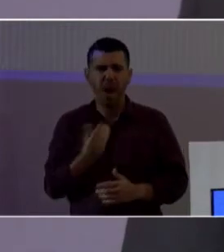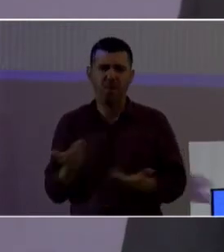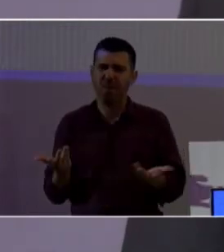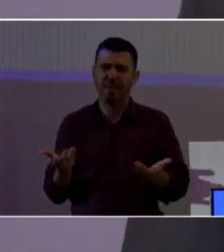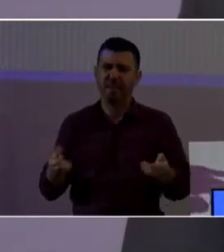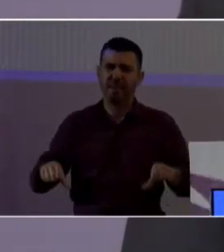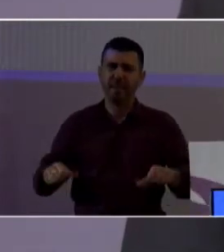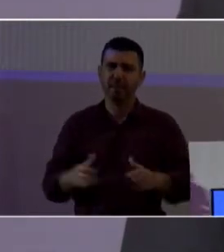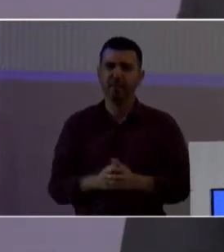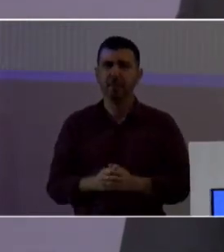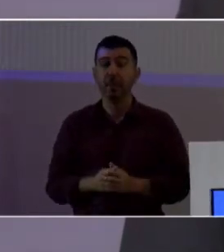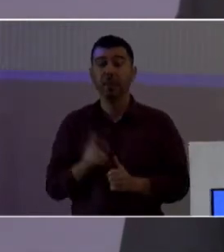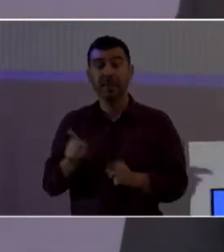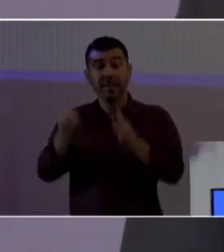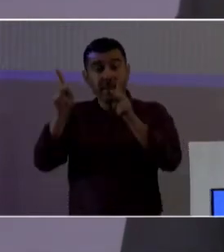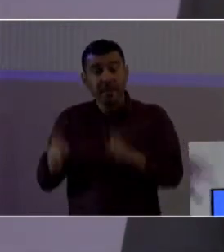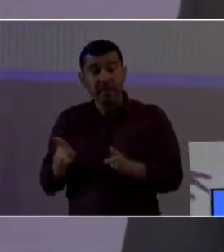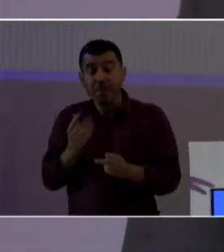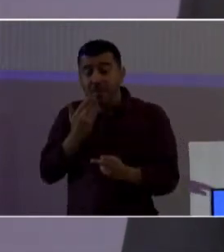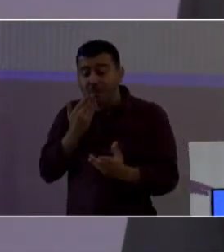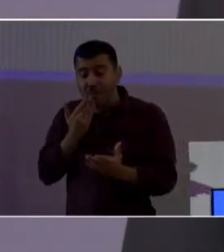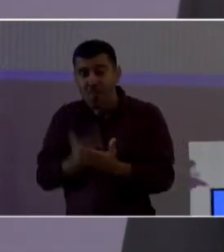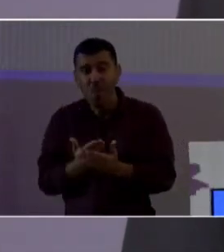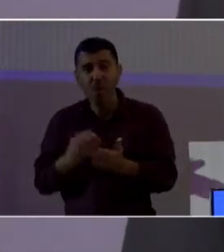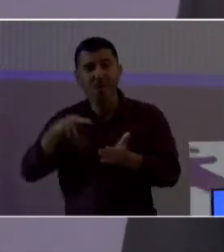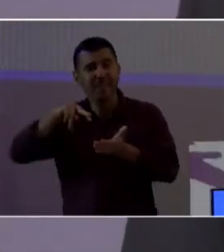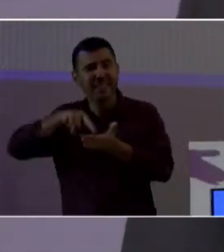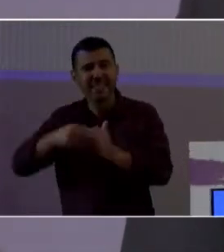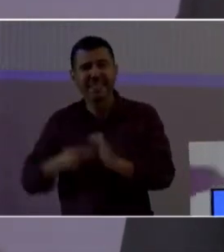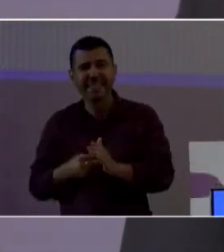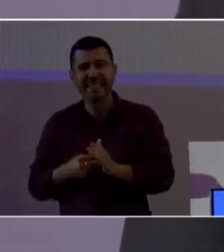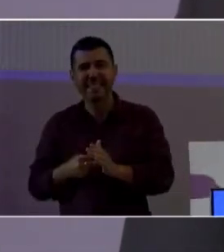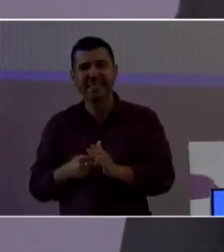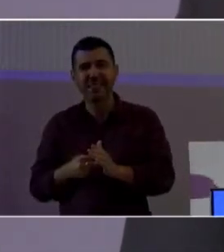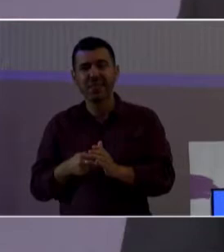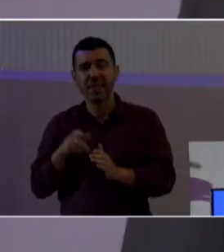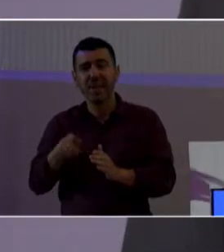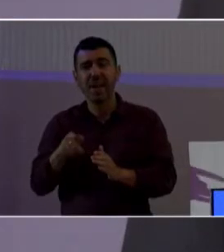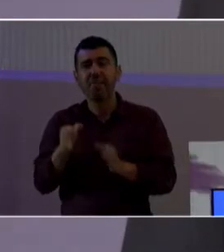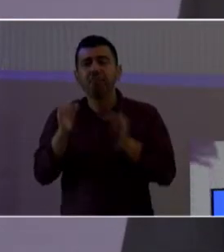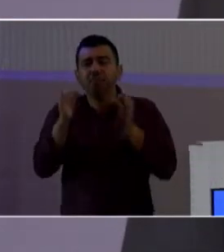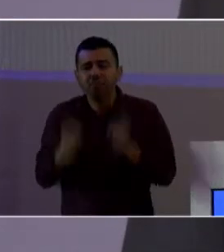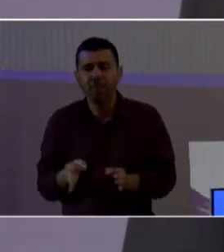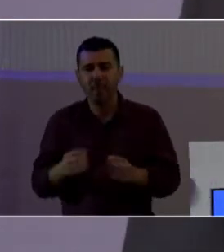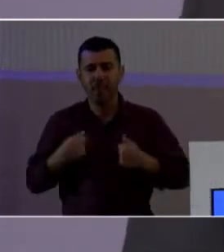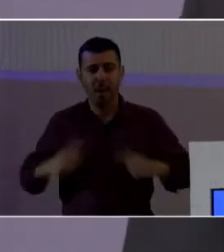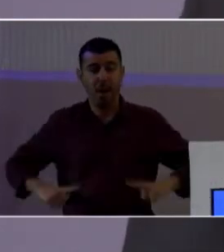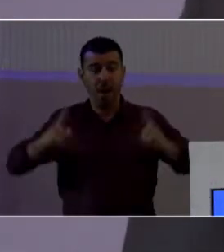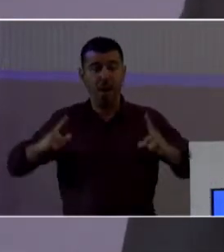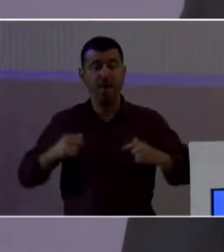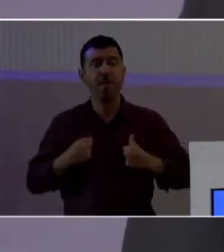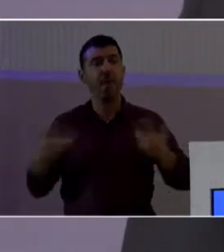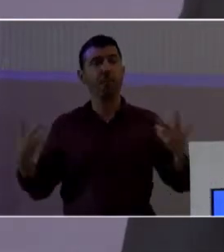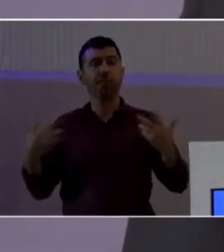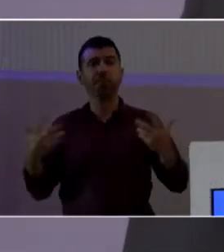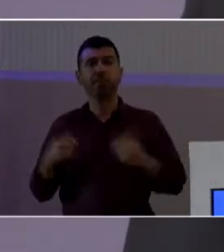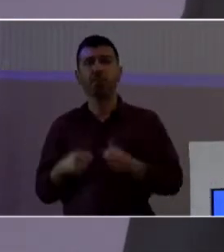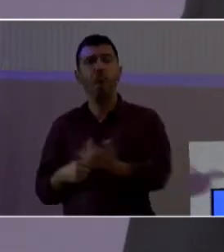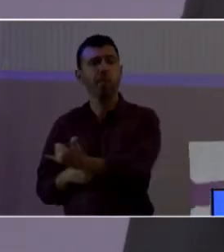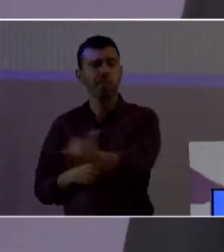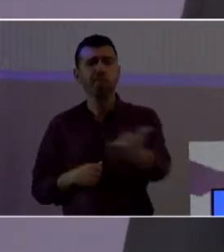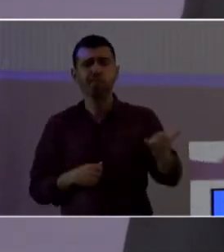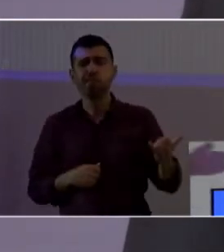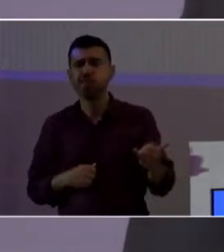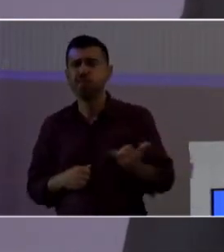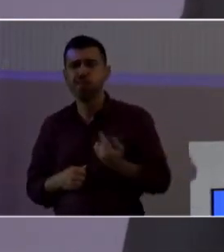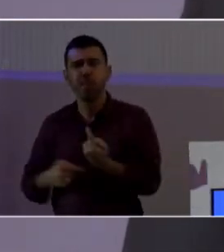mejor estar en la vida real que estar en la clandestinidad. Y que nosotros a